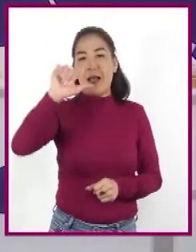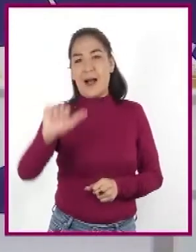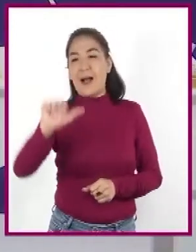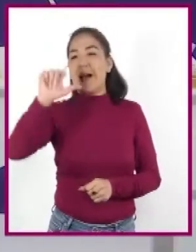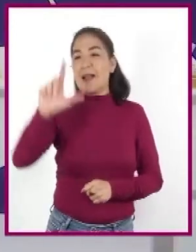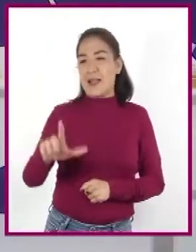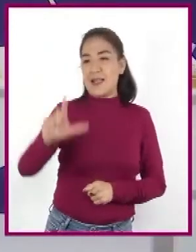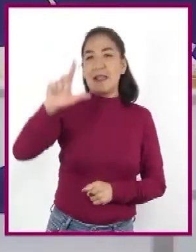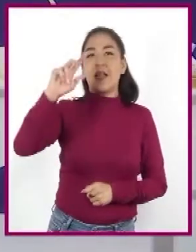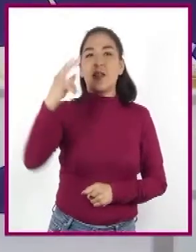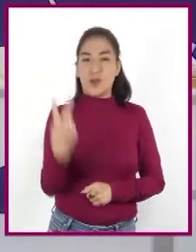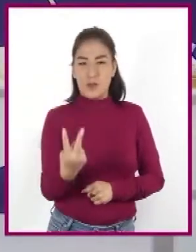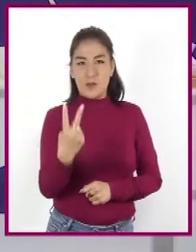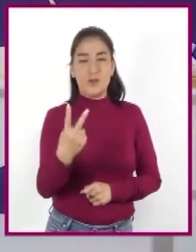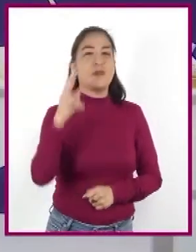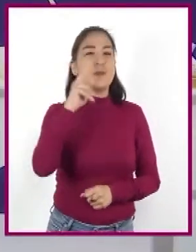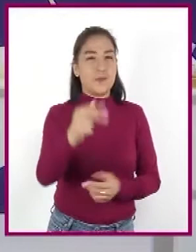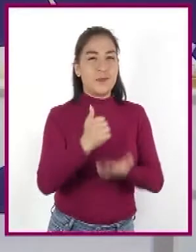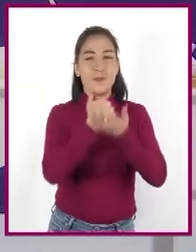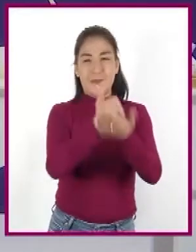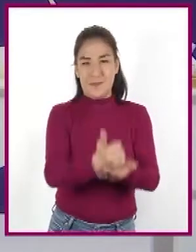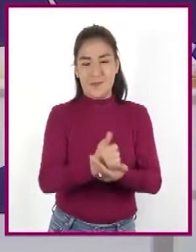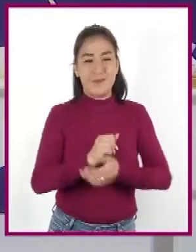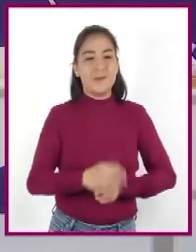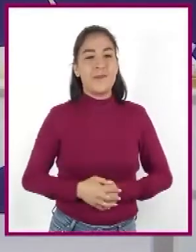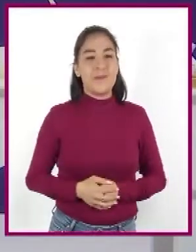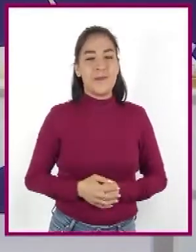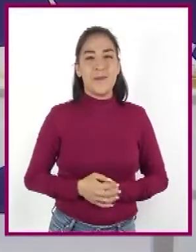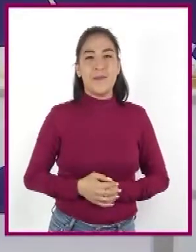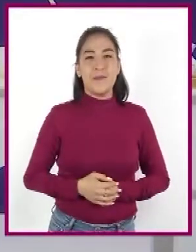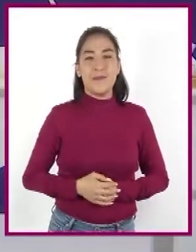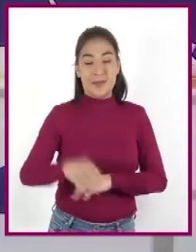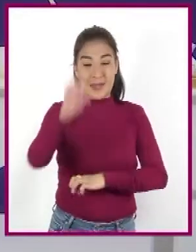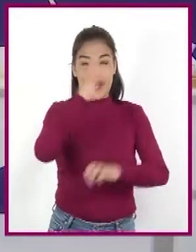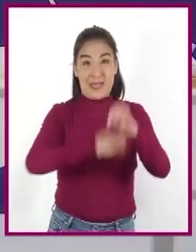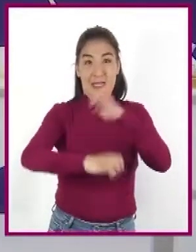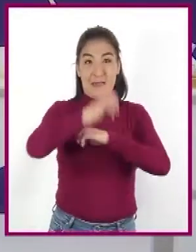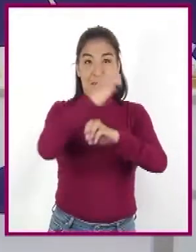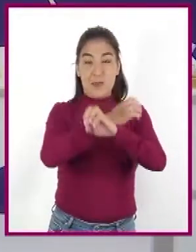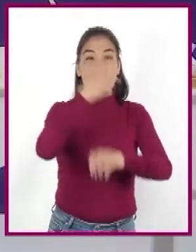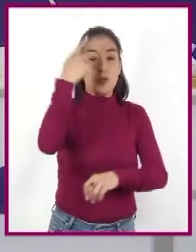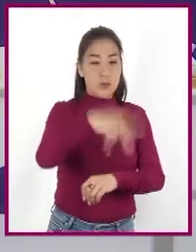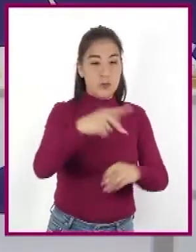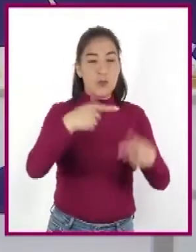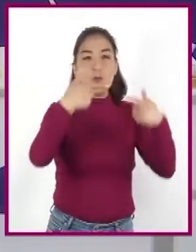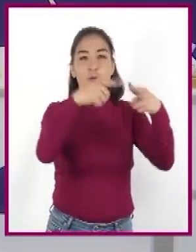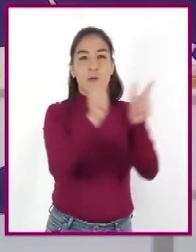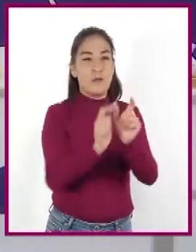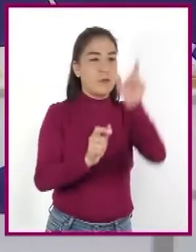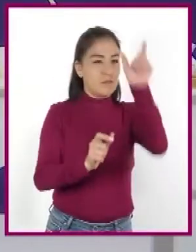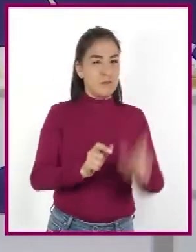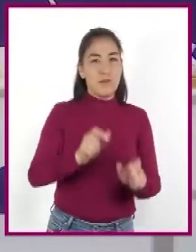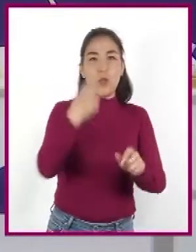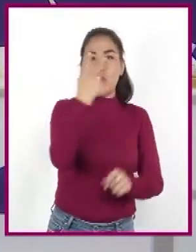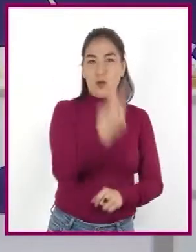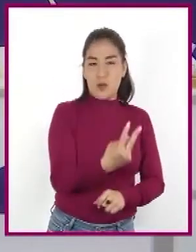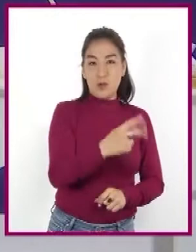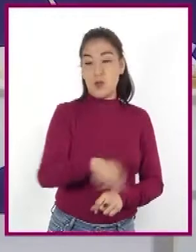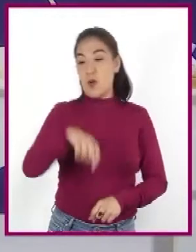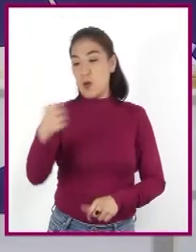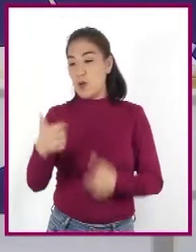CaCl2. Les ayudamos un poco. Uno de los elementos está en el grupo 2 y el otro en el